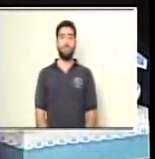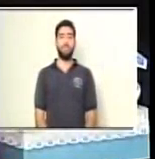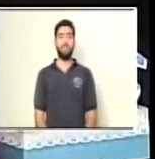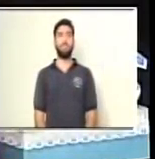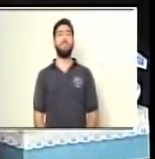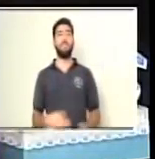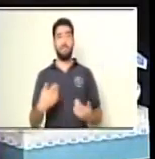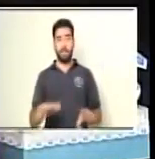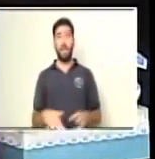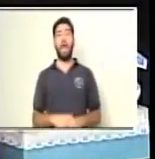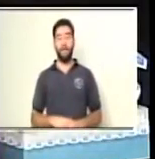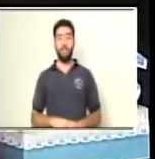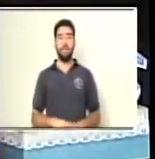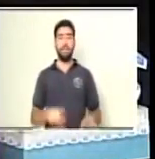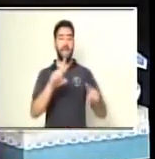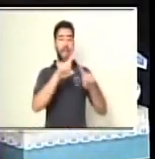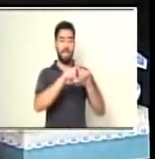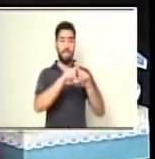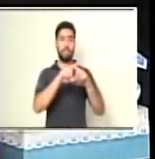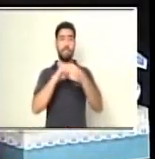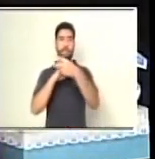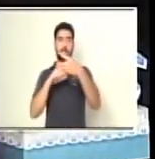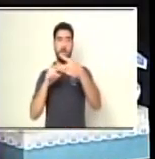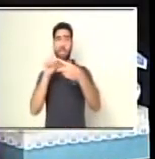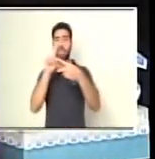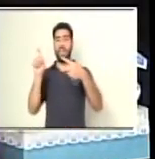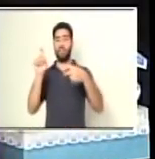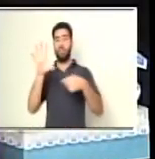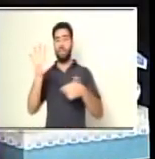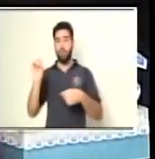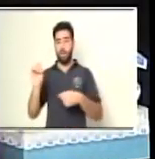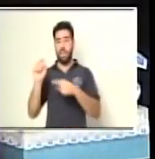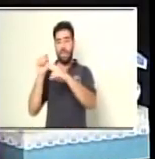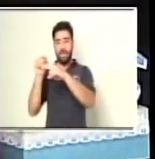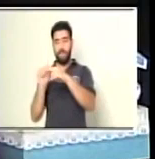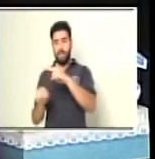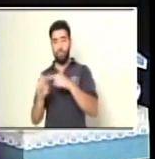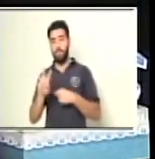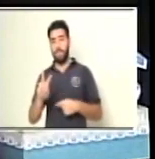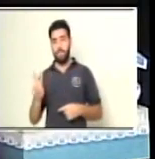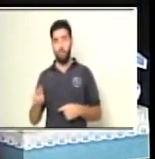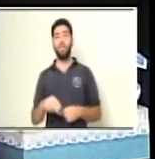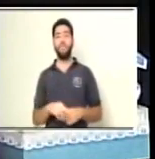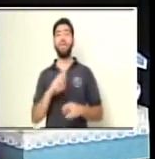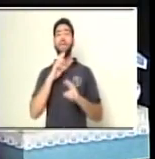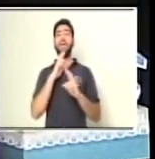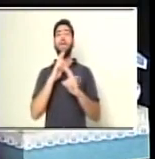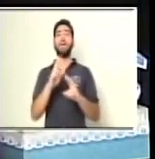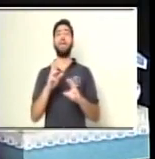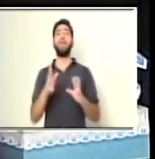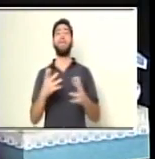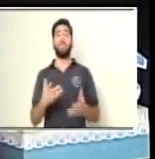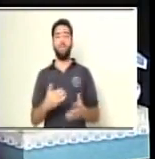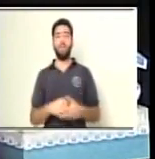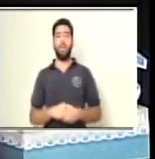Nos va a quedar 150 dividido 22 y entonces el resultado nos va a dar